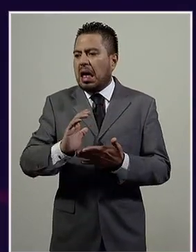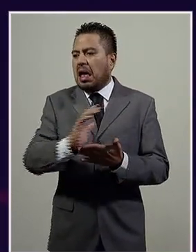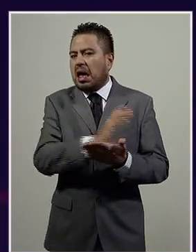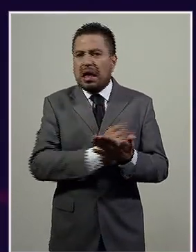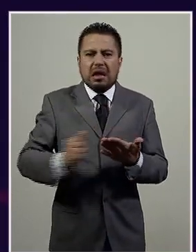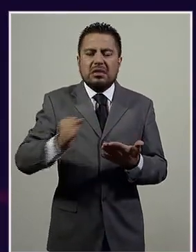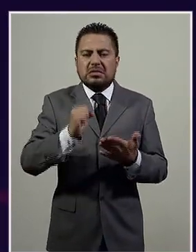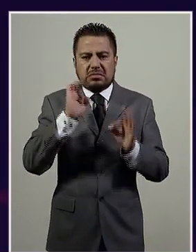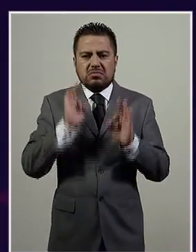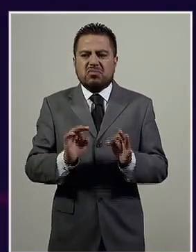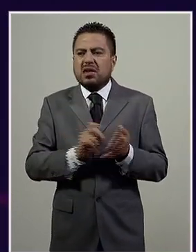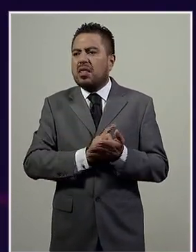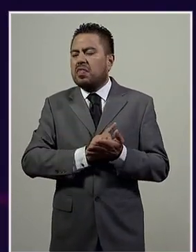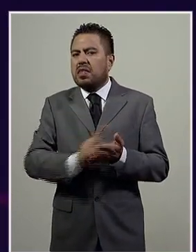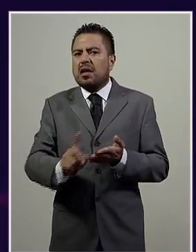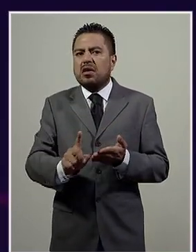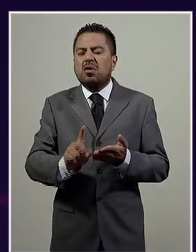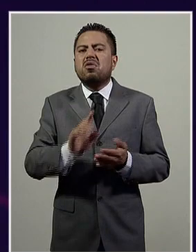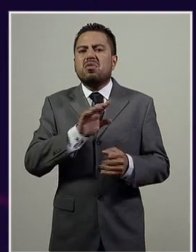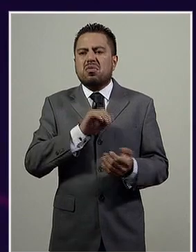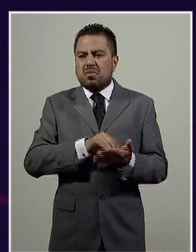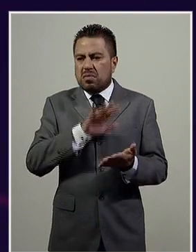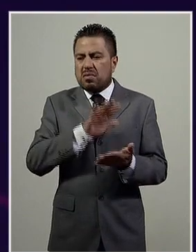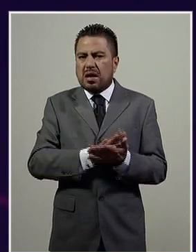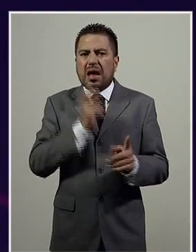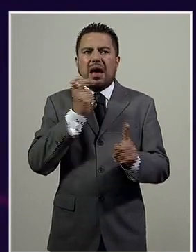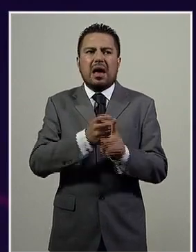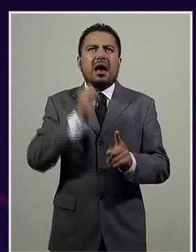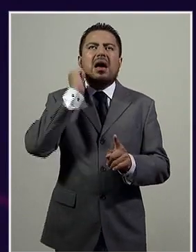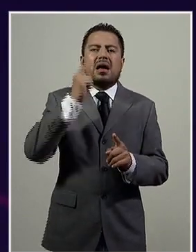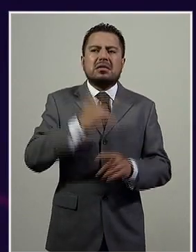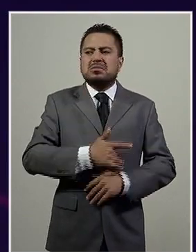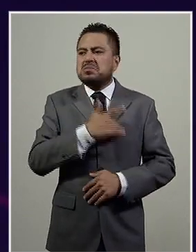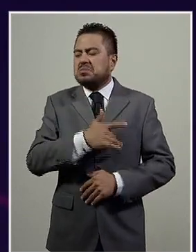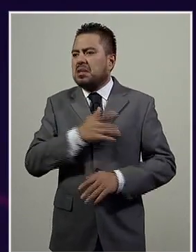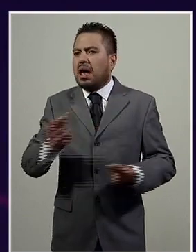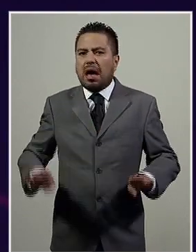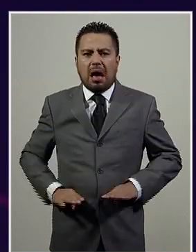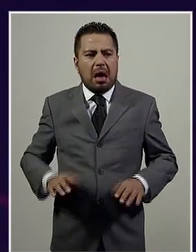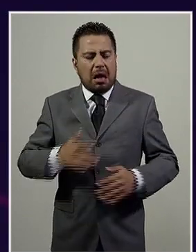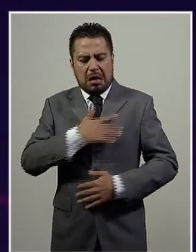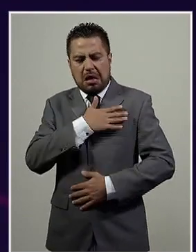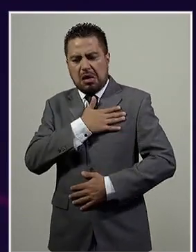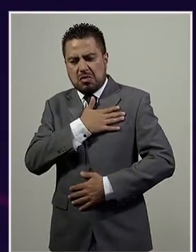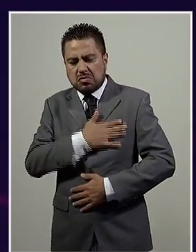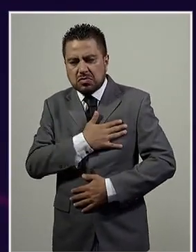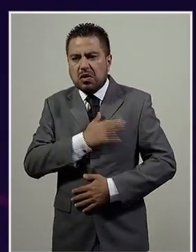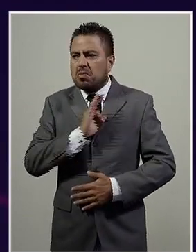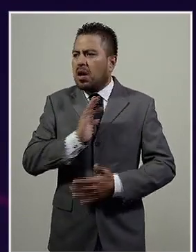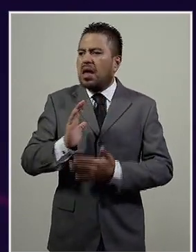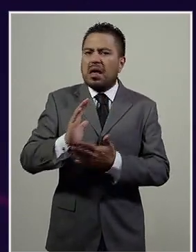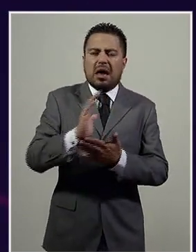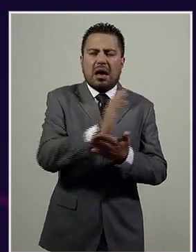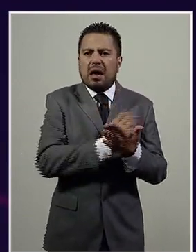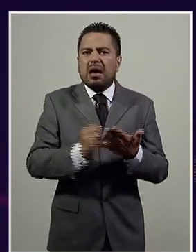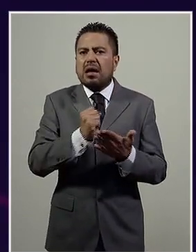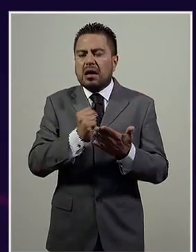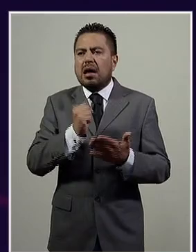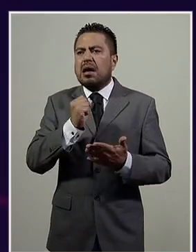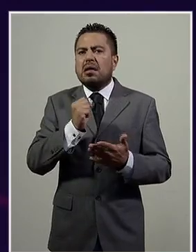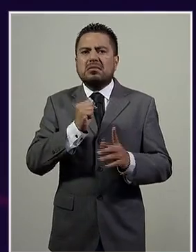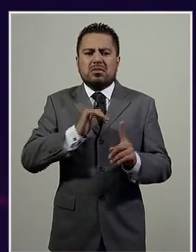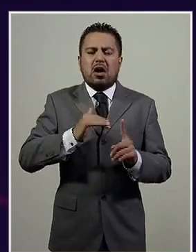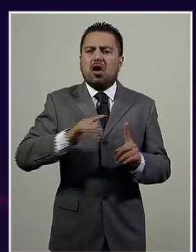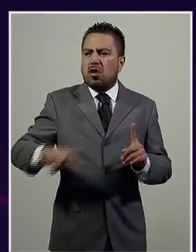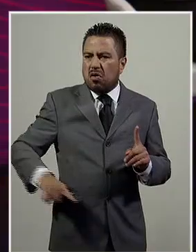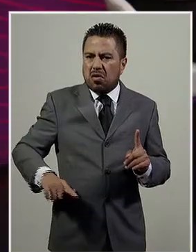garantizar el derecho a practicar aquello con lo que nos sintamos a gusto nos va a garantizar que desde los ámbitos